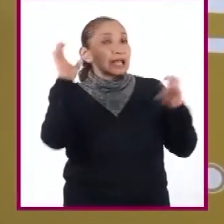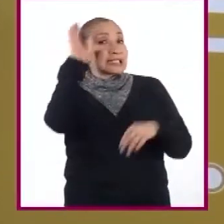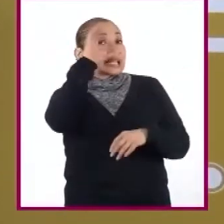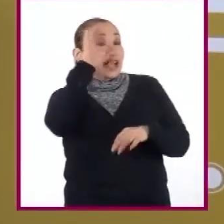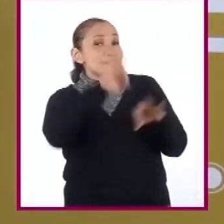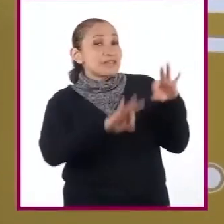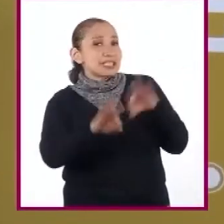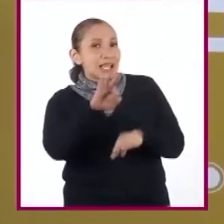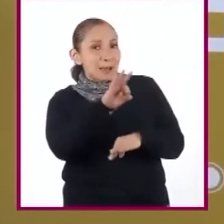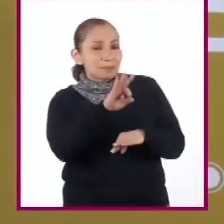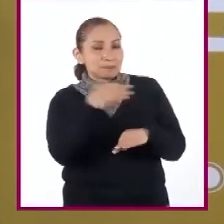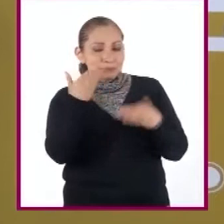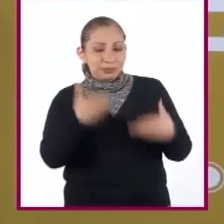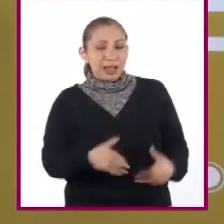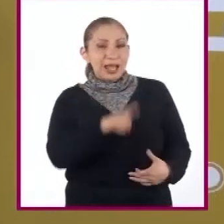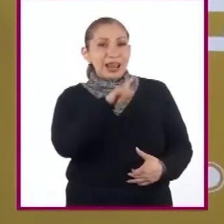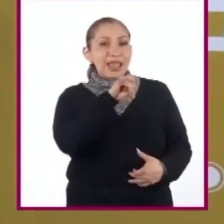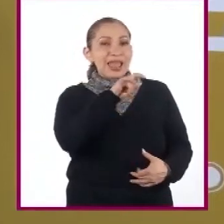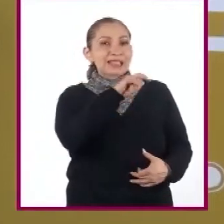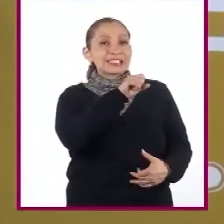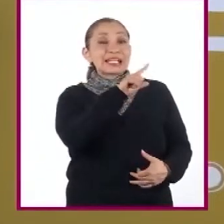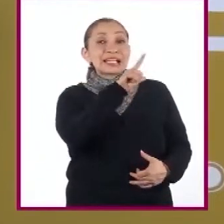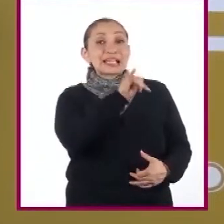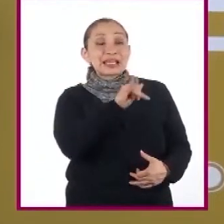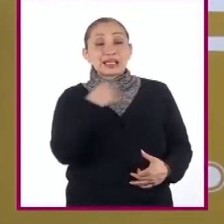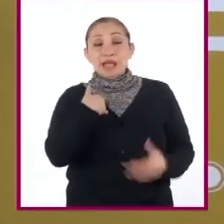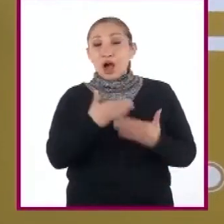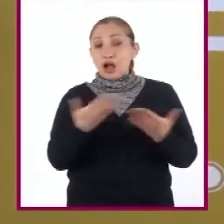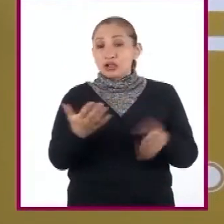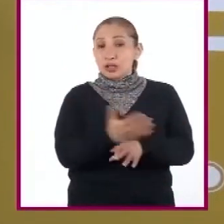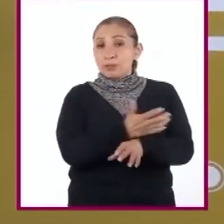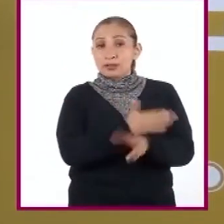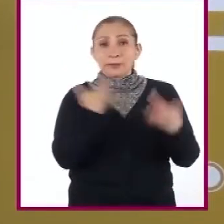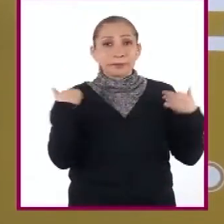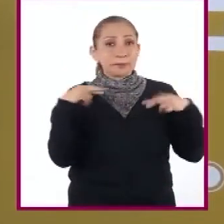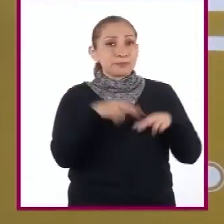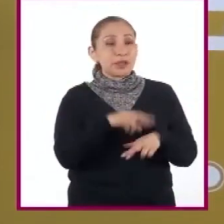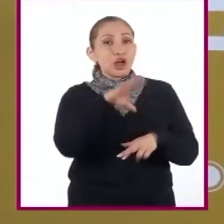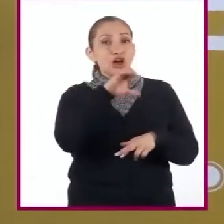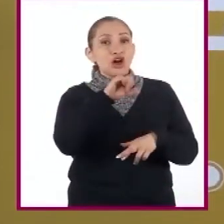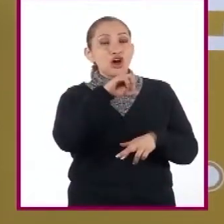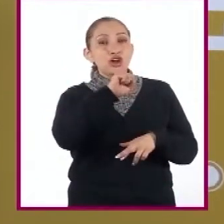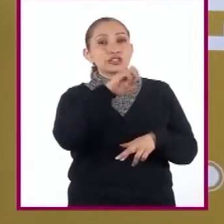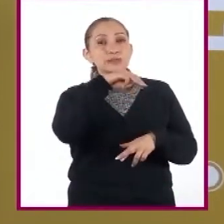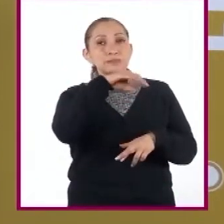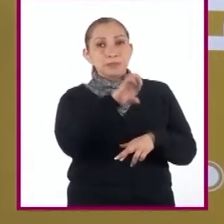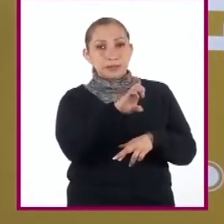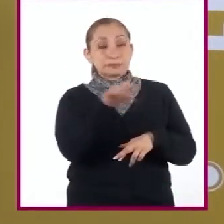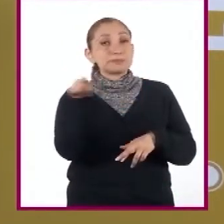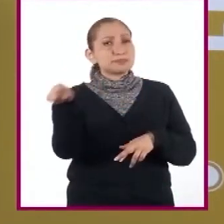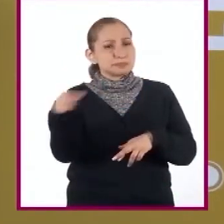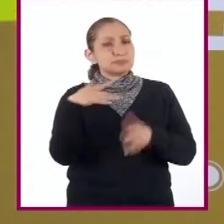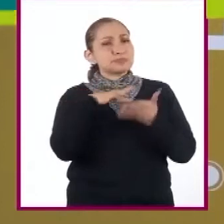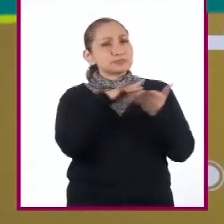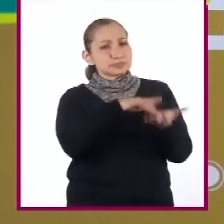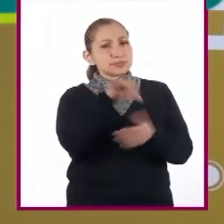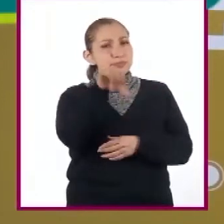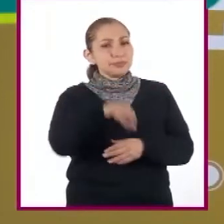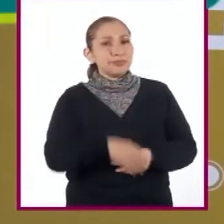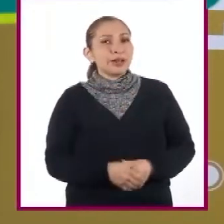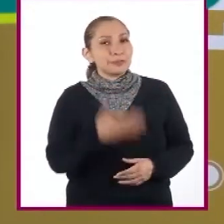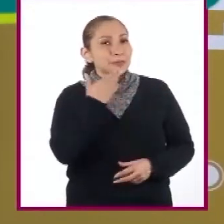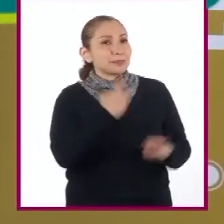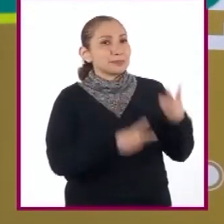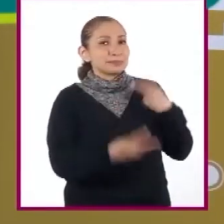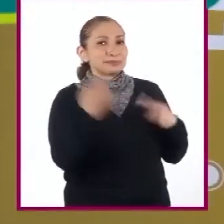Ciencias Física. Yo soy Leslie Mendívil y en esta ocasión nos acompaña el profesor Cosme Antonio Fragoso, quien nos apoyará el día de hoy.